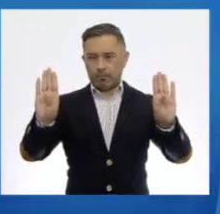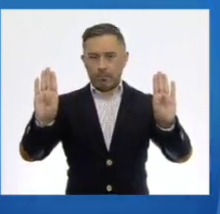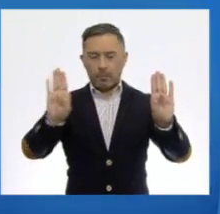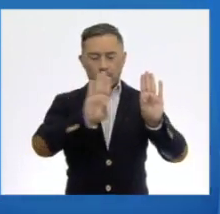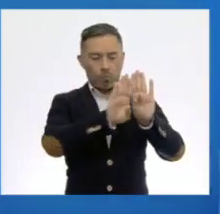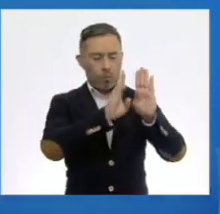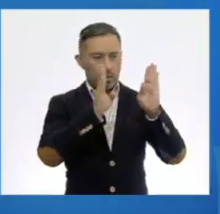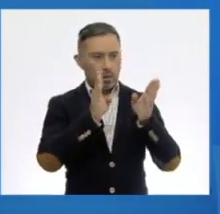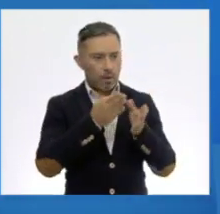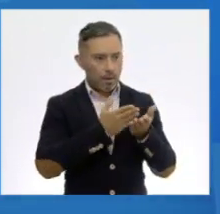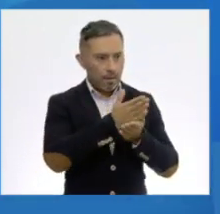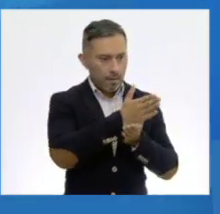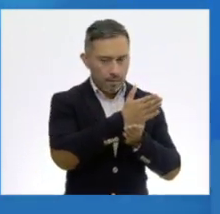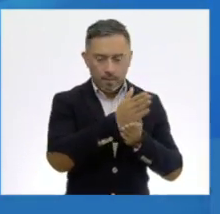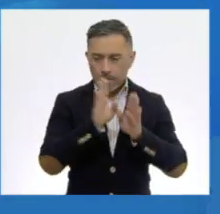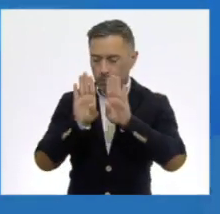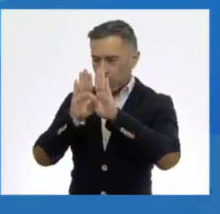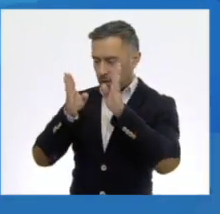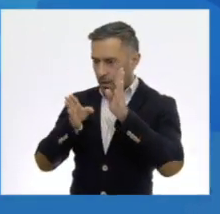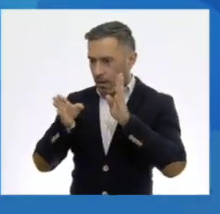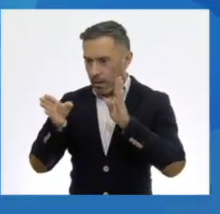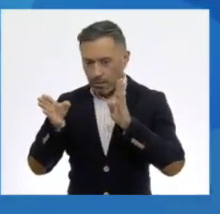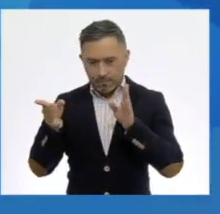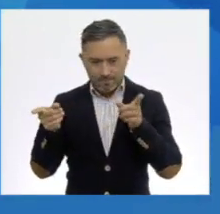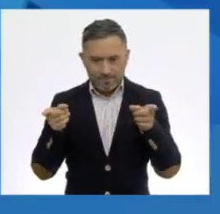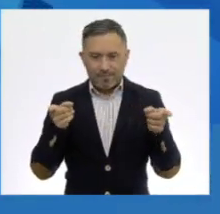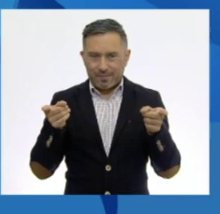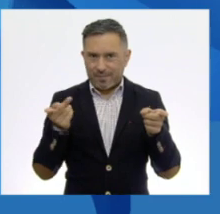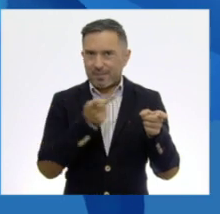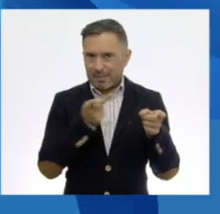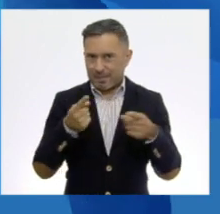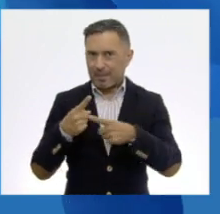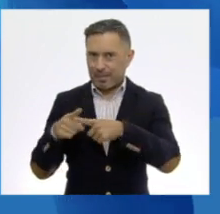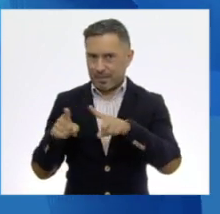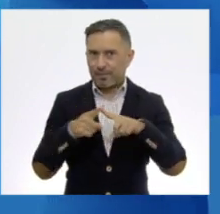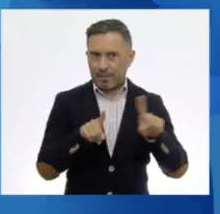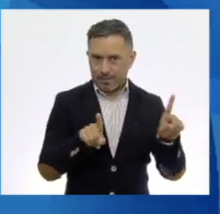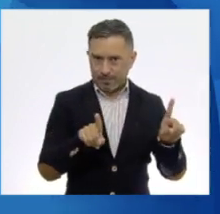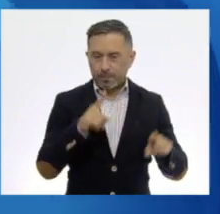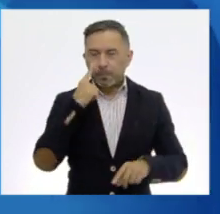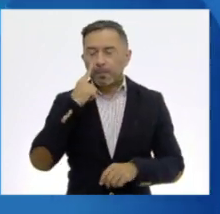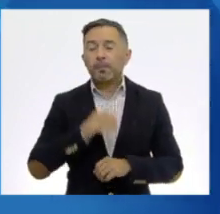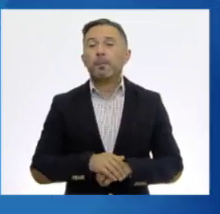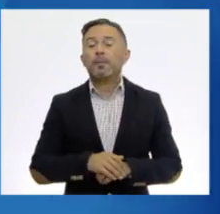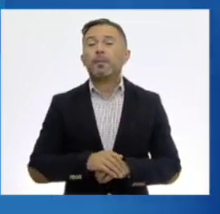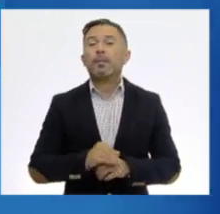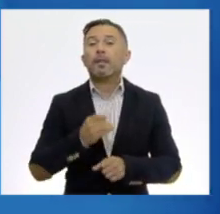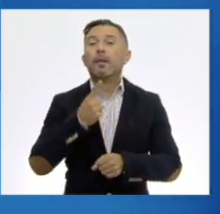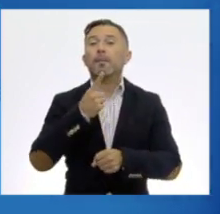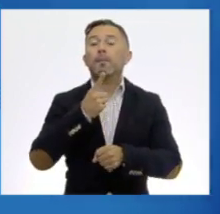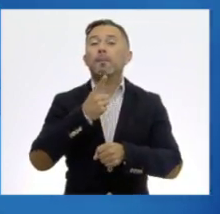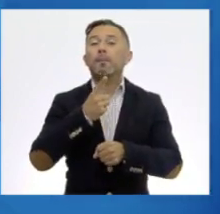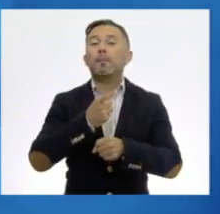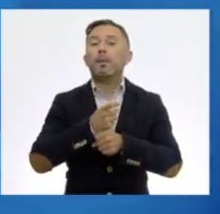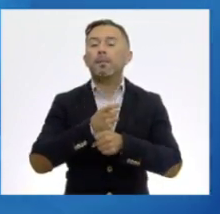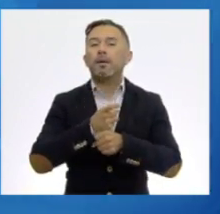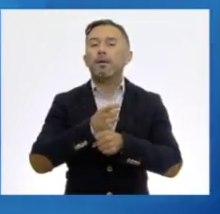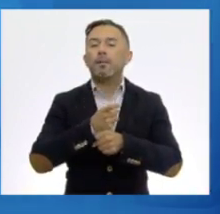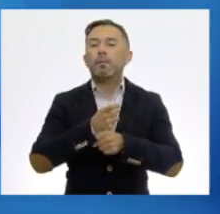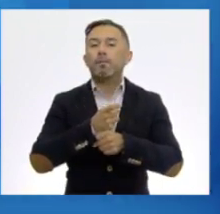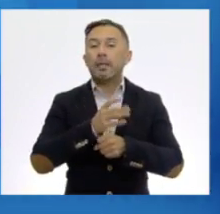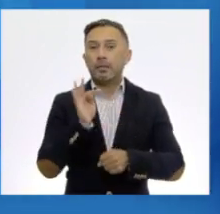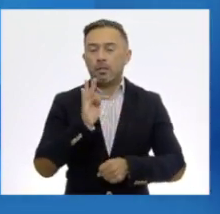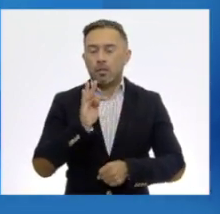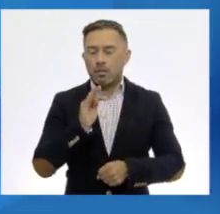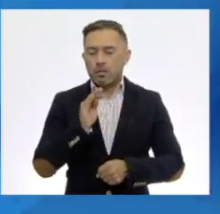puertas distintas. Muy bien. Entonces, ¿qué sucede con la primera reacción que